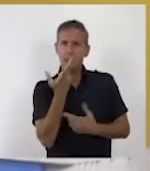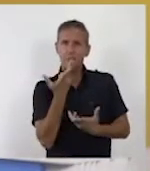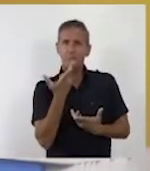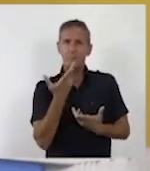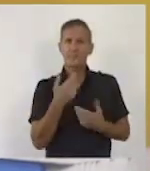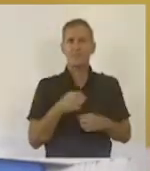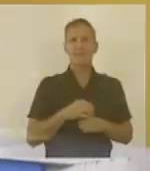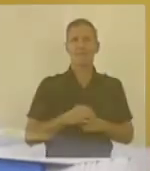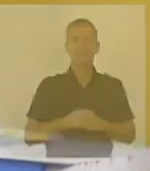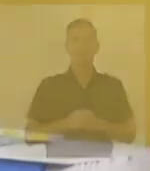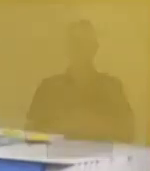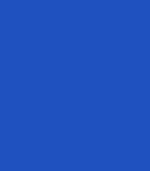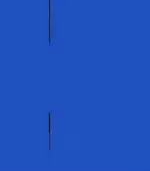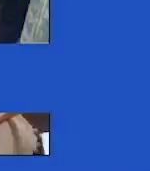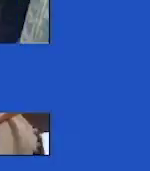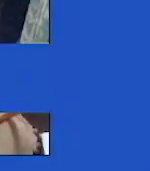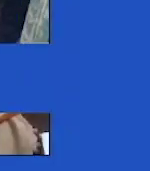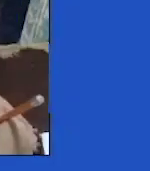disfruten